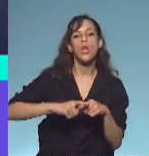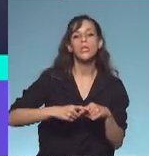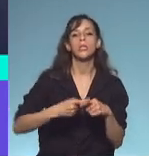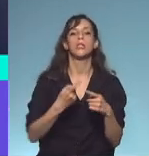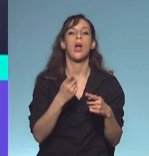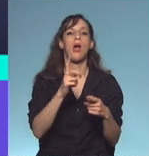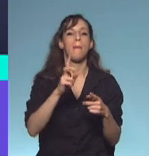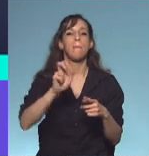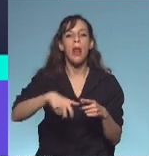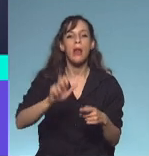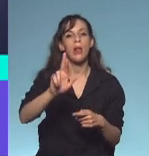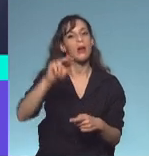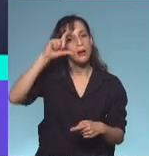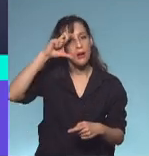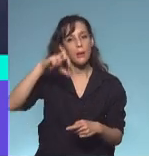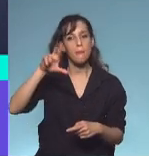del repro.